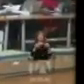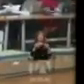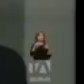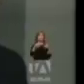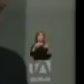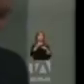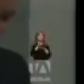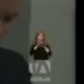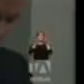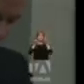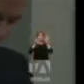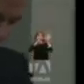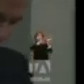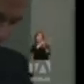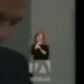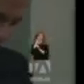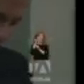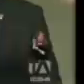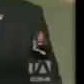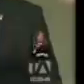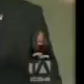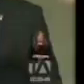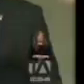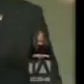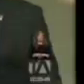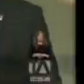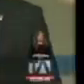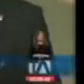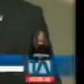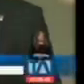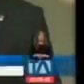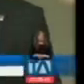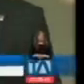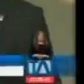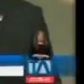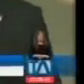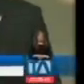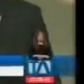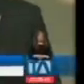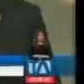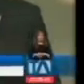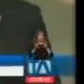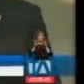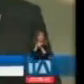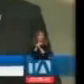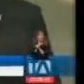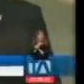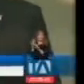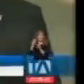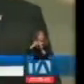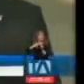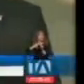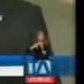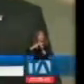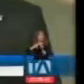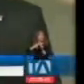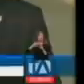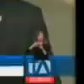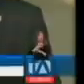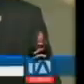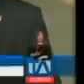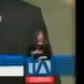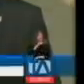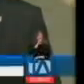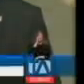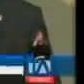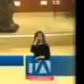el secuestro al político Fernando Balda. Formó parte de la defensa del señor